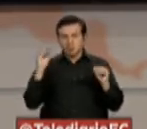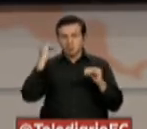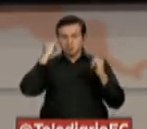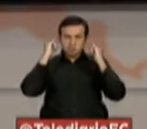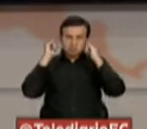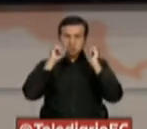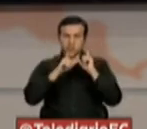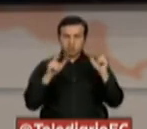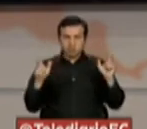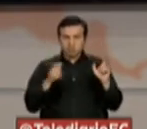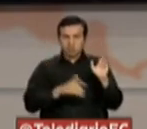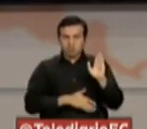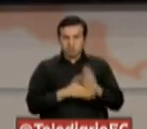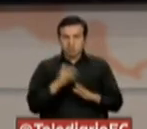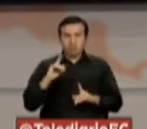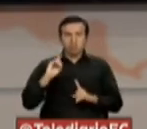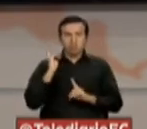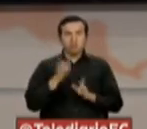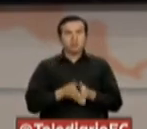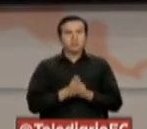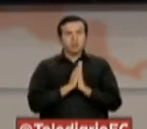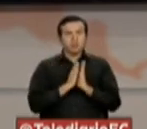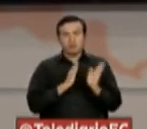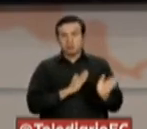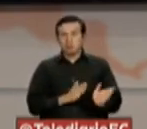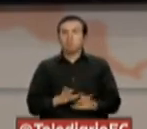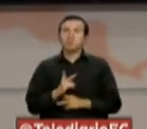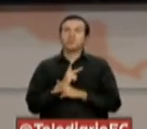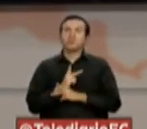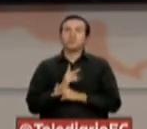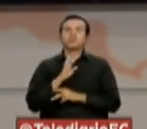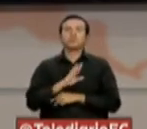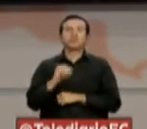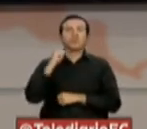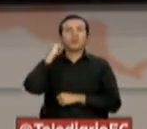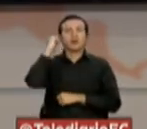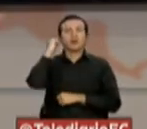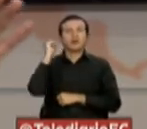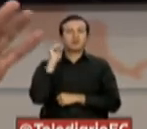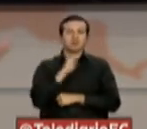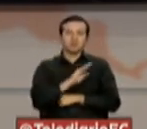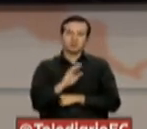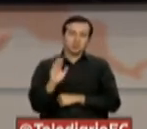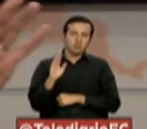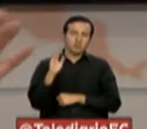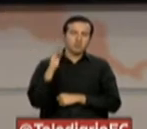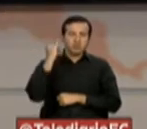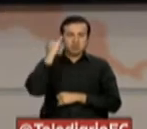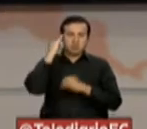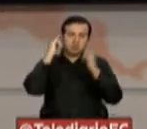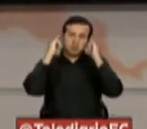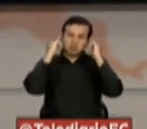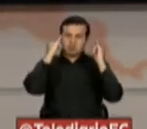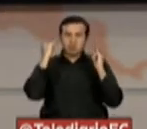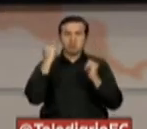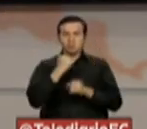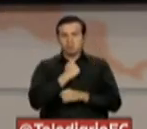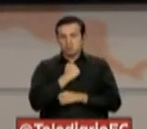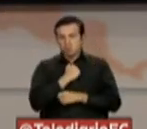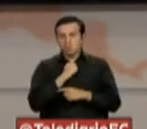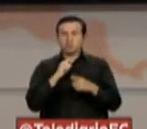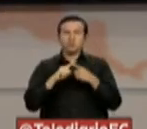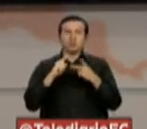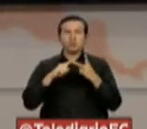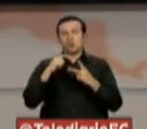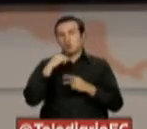creadores, acudían con una solicitud para que se protejan sus derechos intelectuales, sea esto un invento a través de una patente, sea un